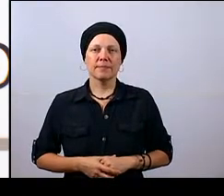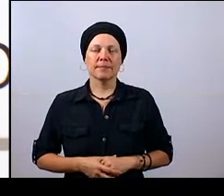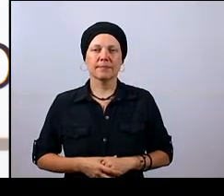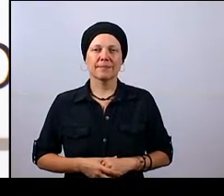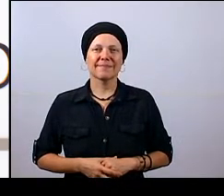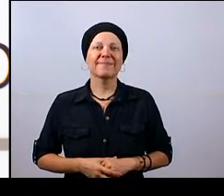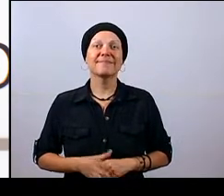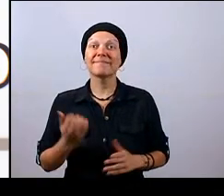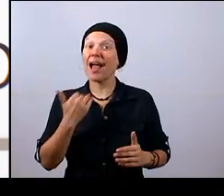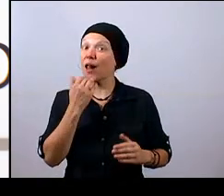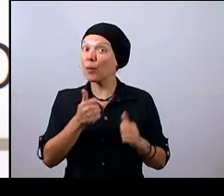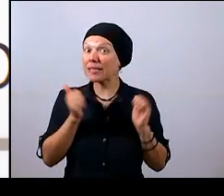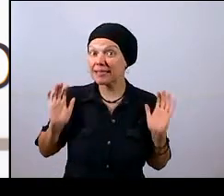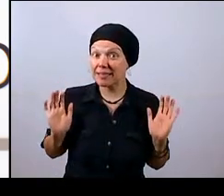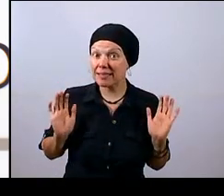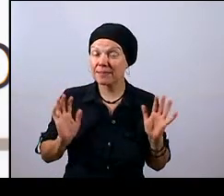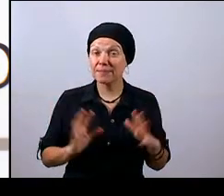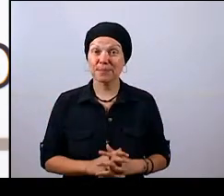Bien, ¿alguna cuestión más?